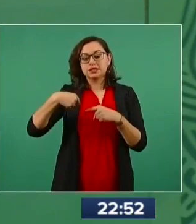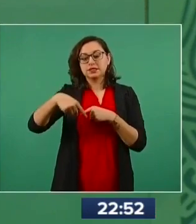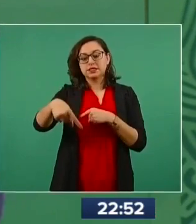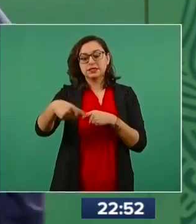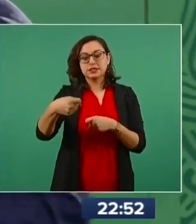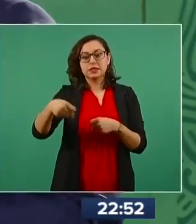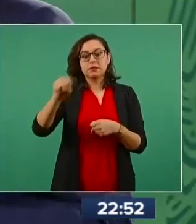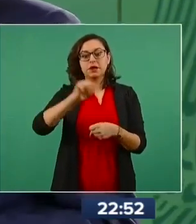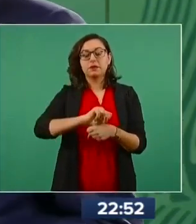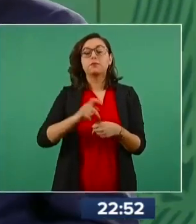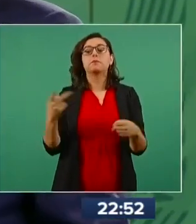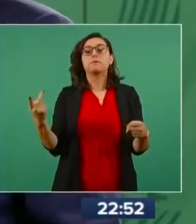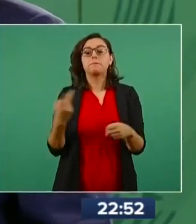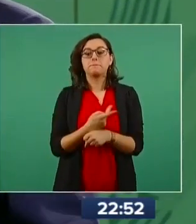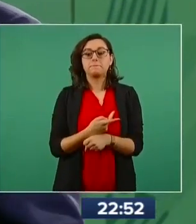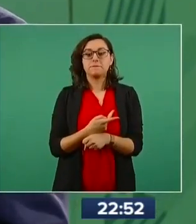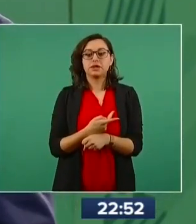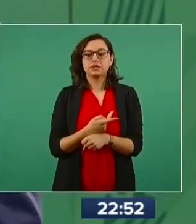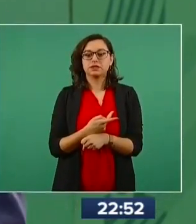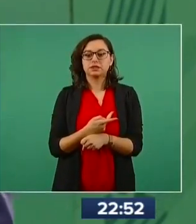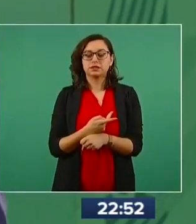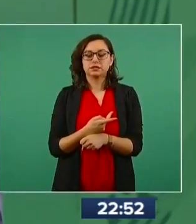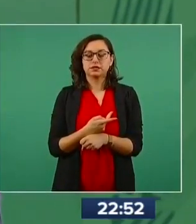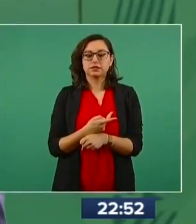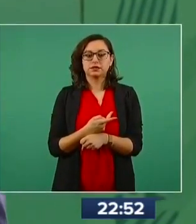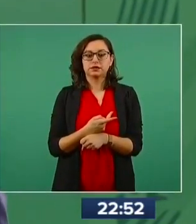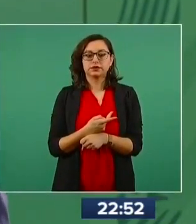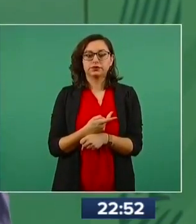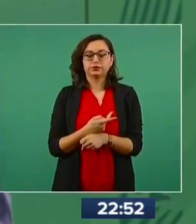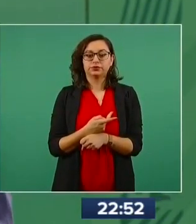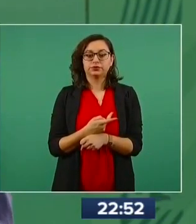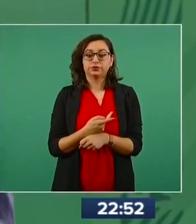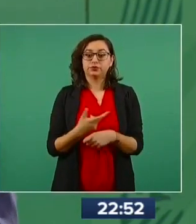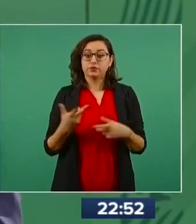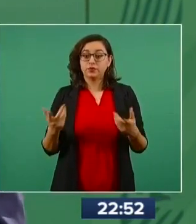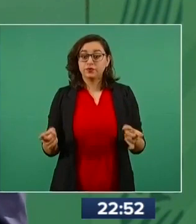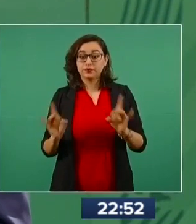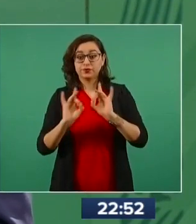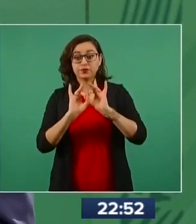ay muchas pasiones